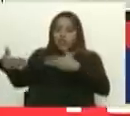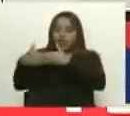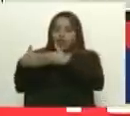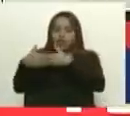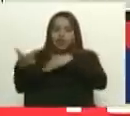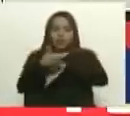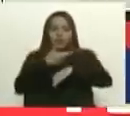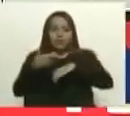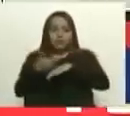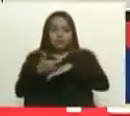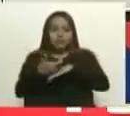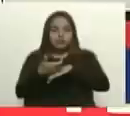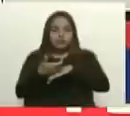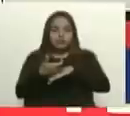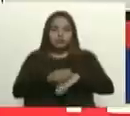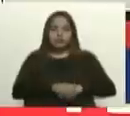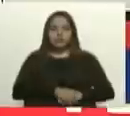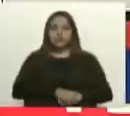Al enemigo